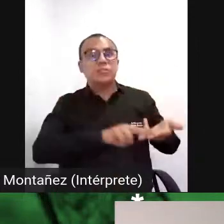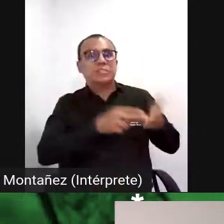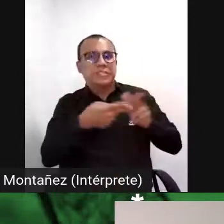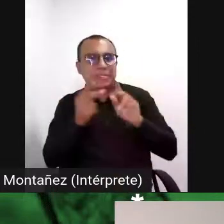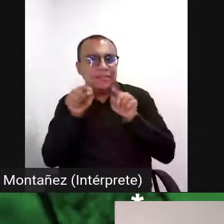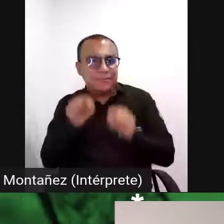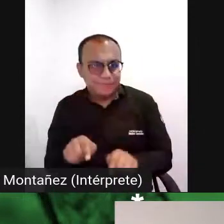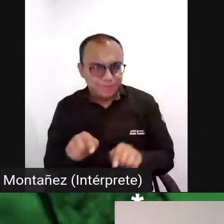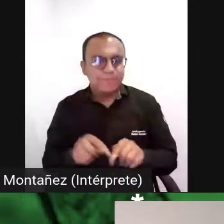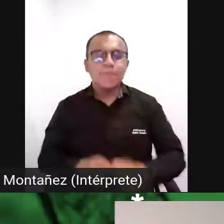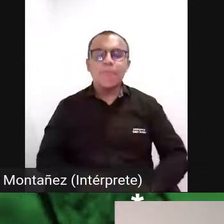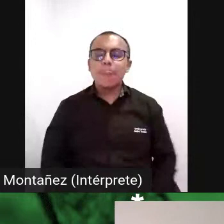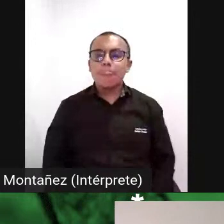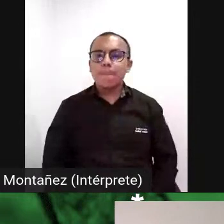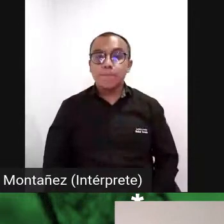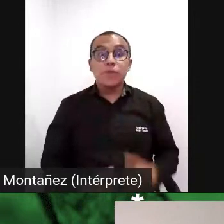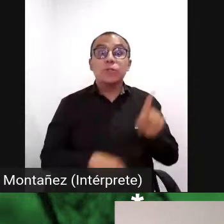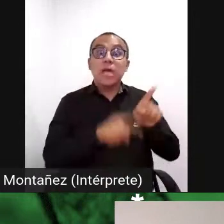algunos de sus equipos.